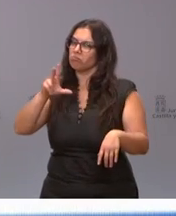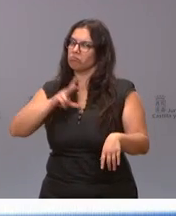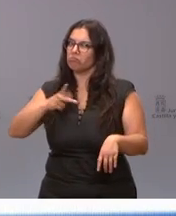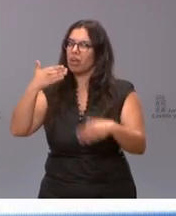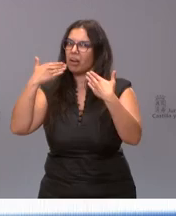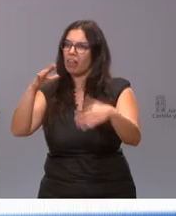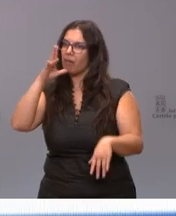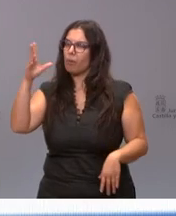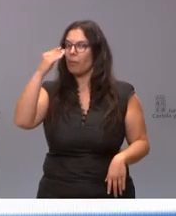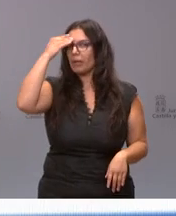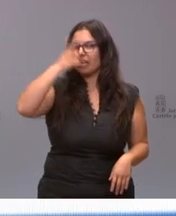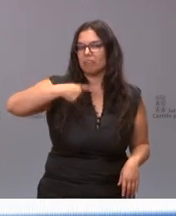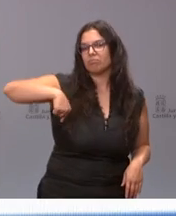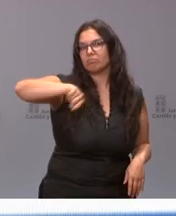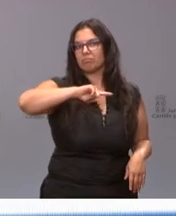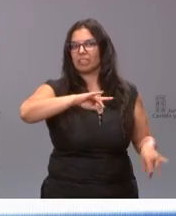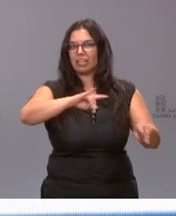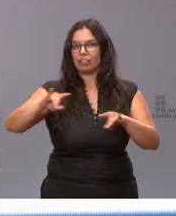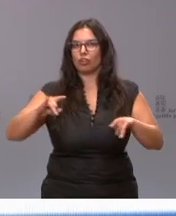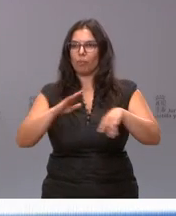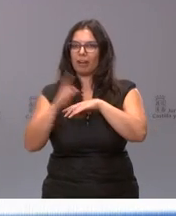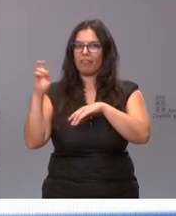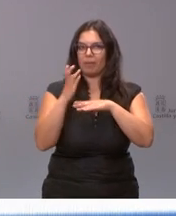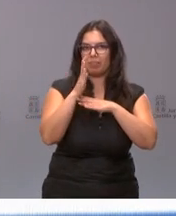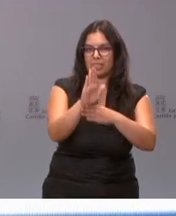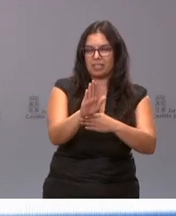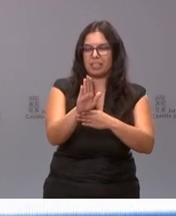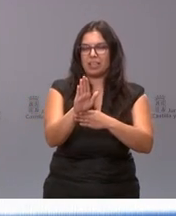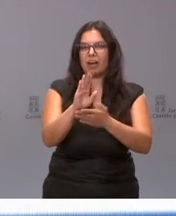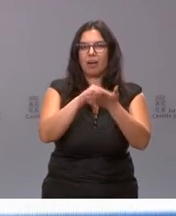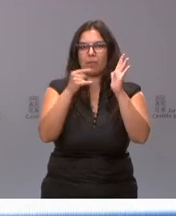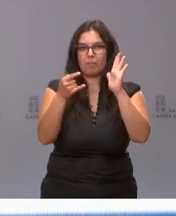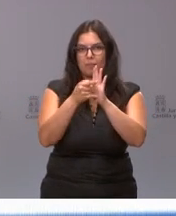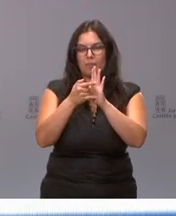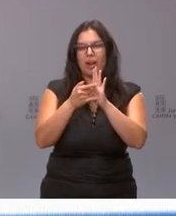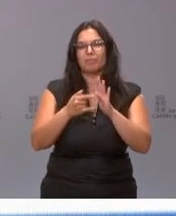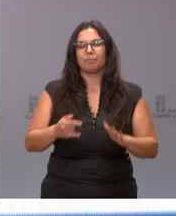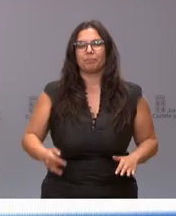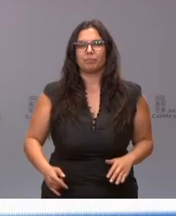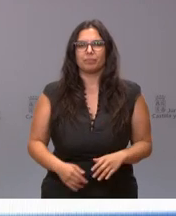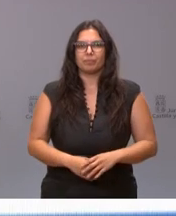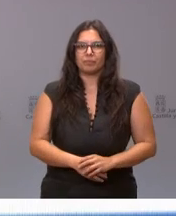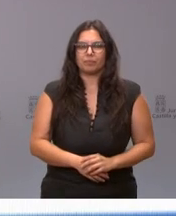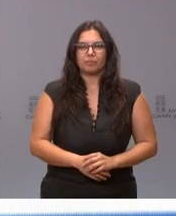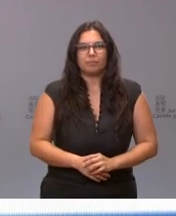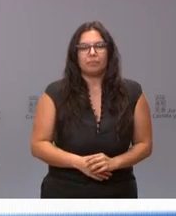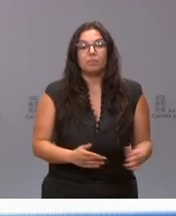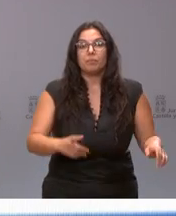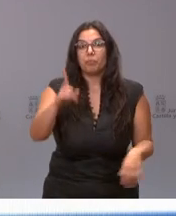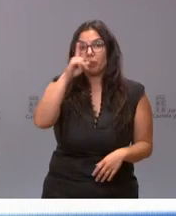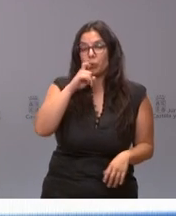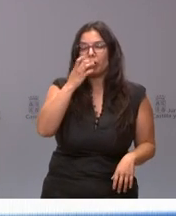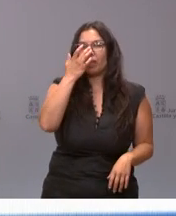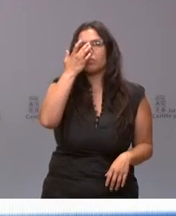con vuestros municipios, con nuestro territorio, y sacar este plan fuera de la Junta. Recuerden que estamos